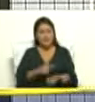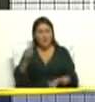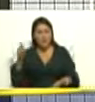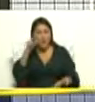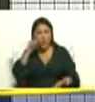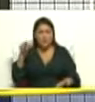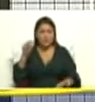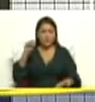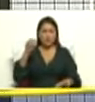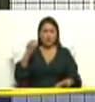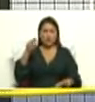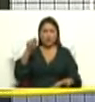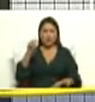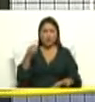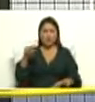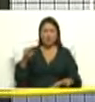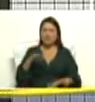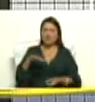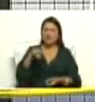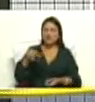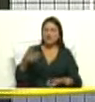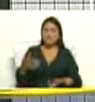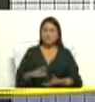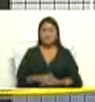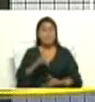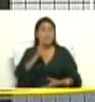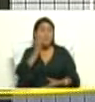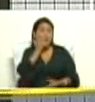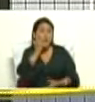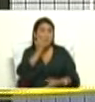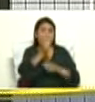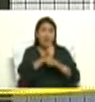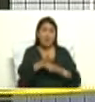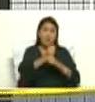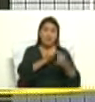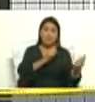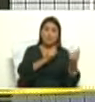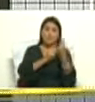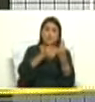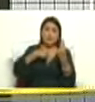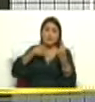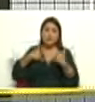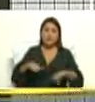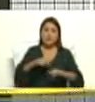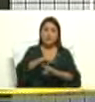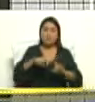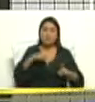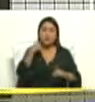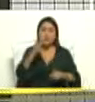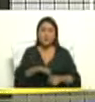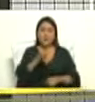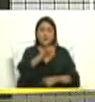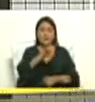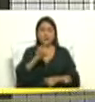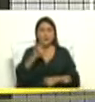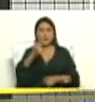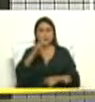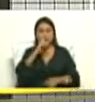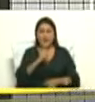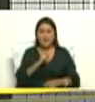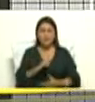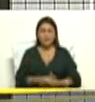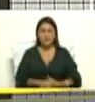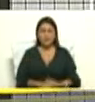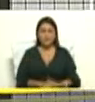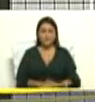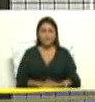Soto rojas su madre lo estuvo esperando hasta que murió a los 103 años no hubo un día que